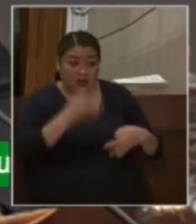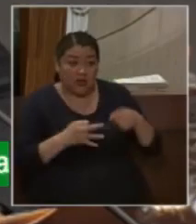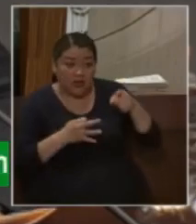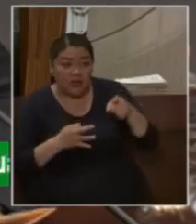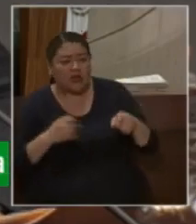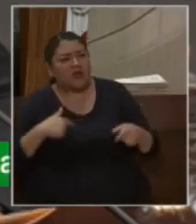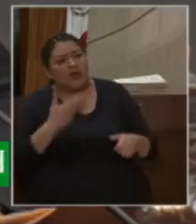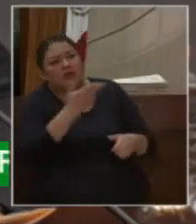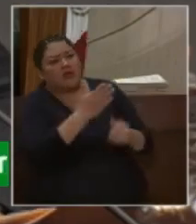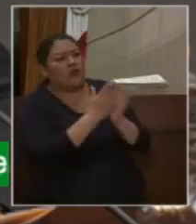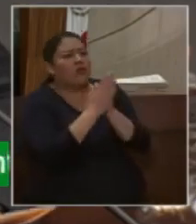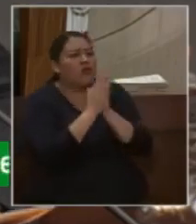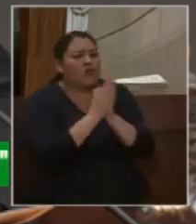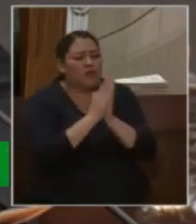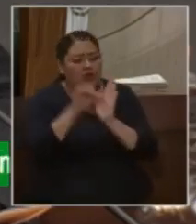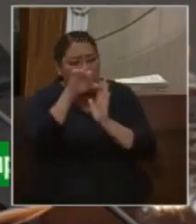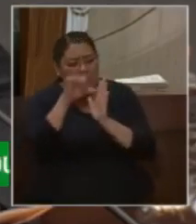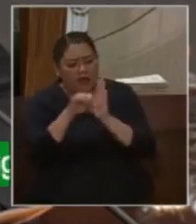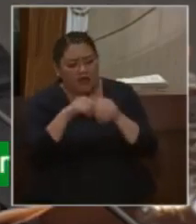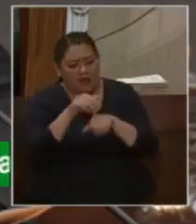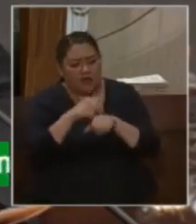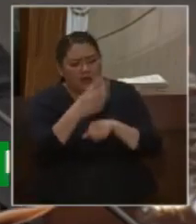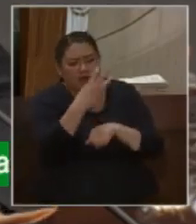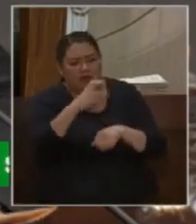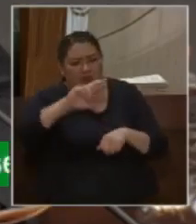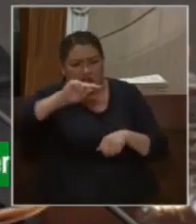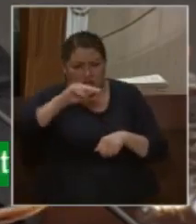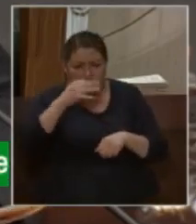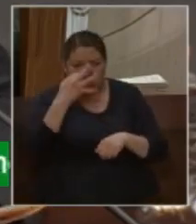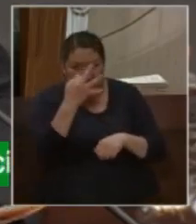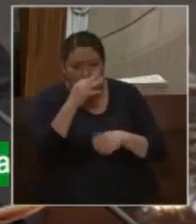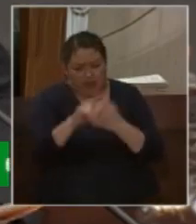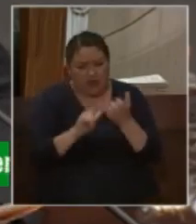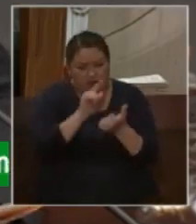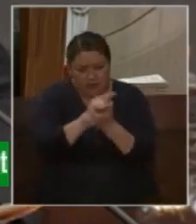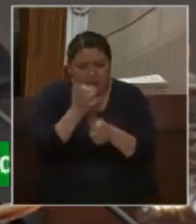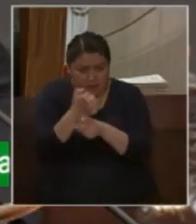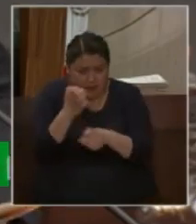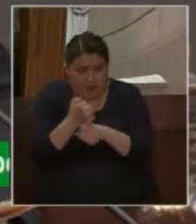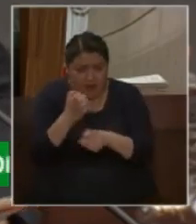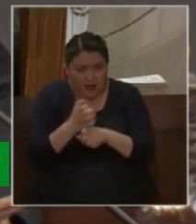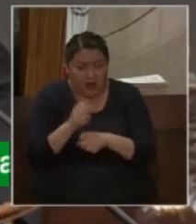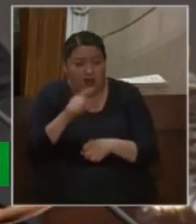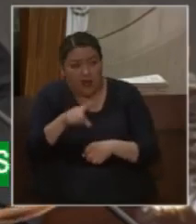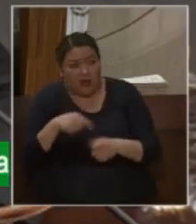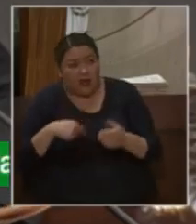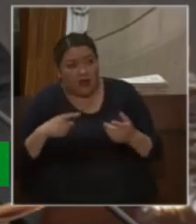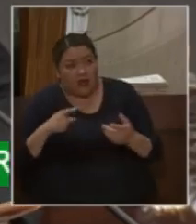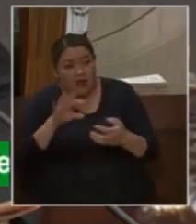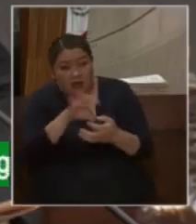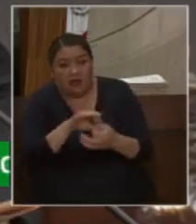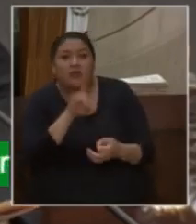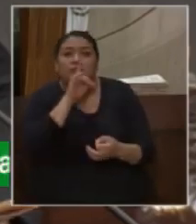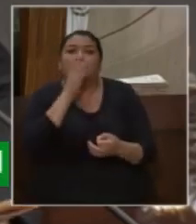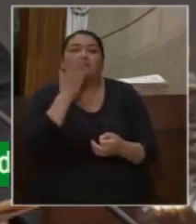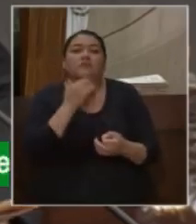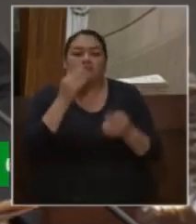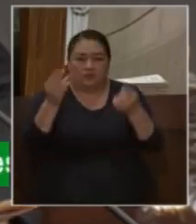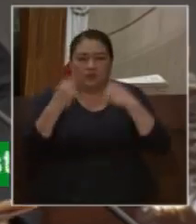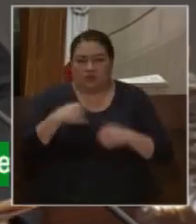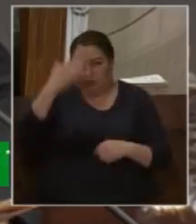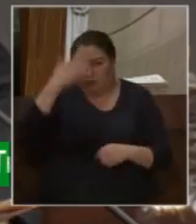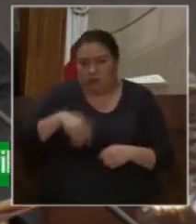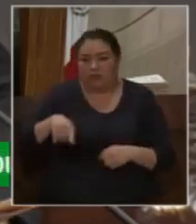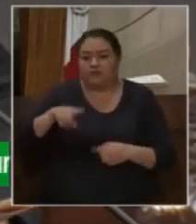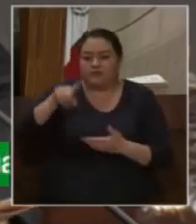analizó su solicitud de inaplicación del artículo 383 de la Ley Electoral Local, ni tomó en cuenta que para anular la